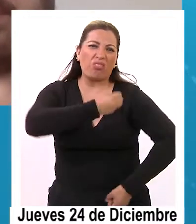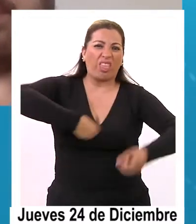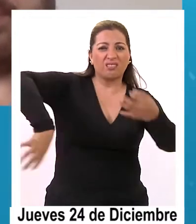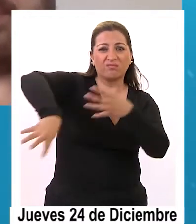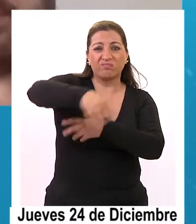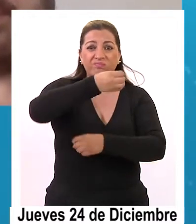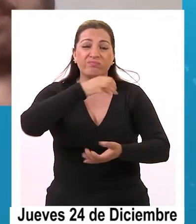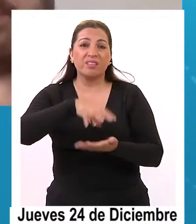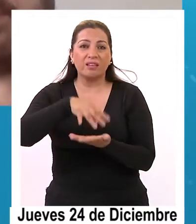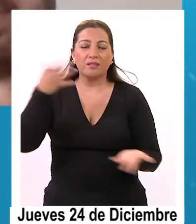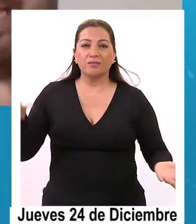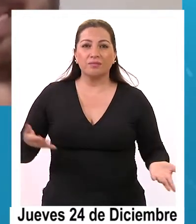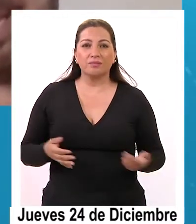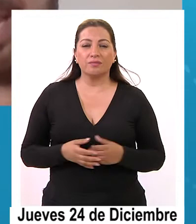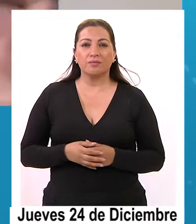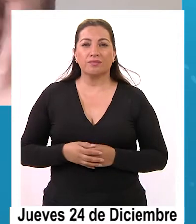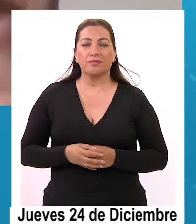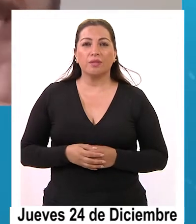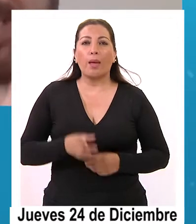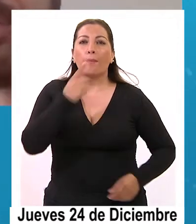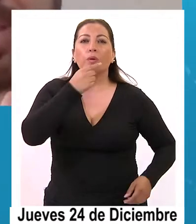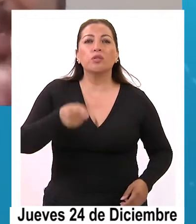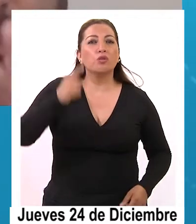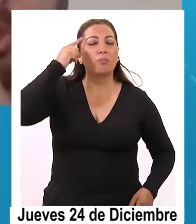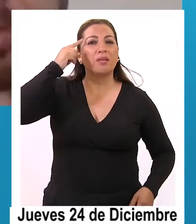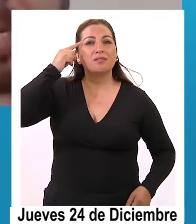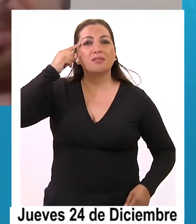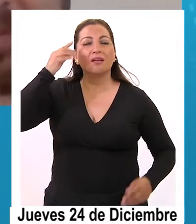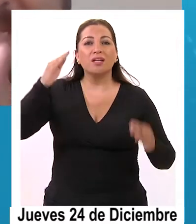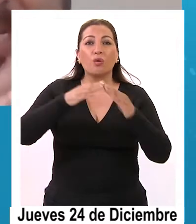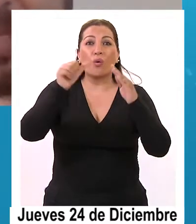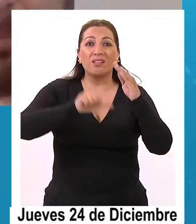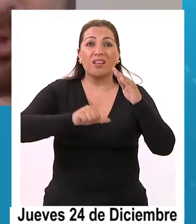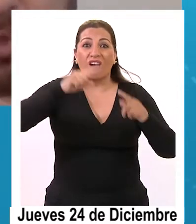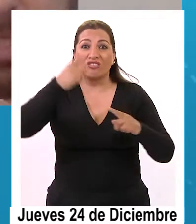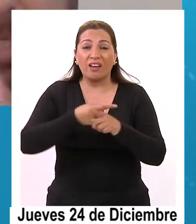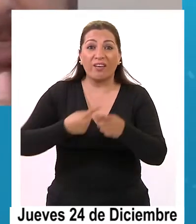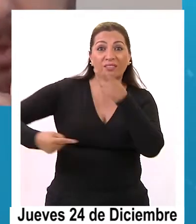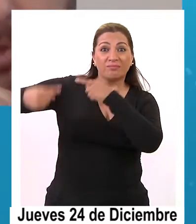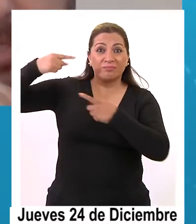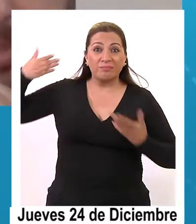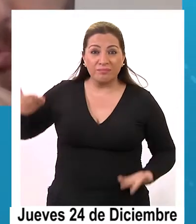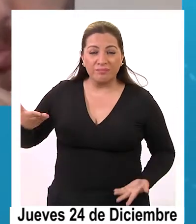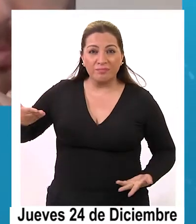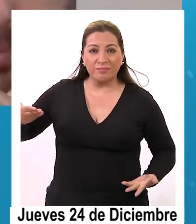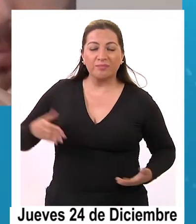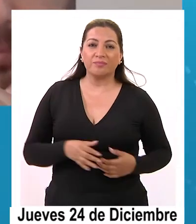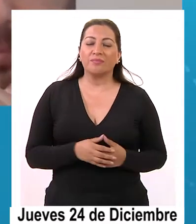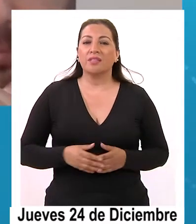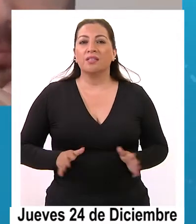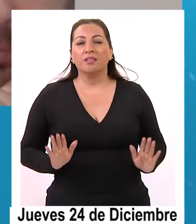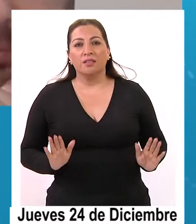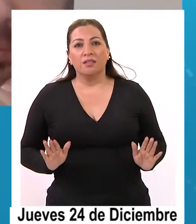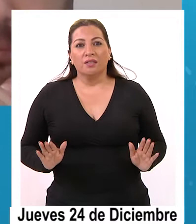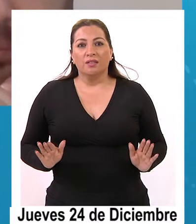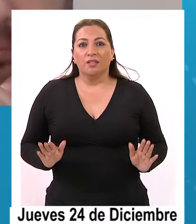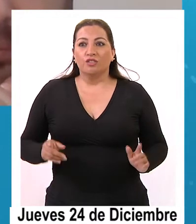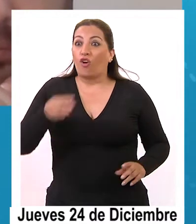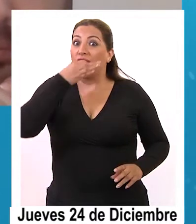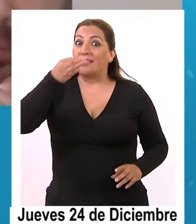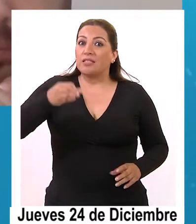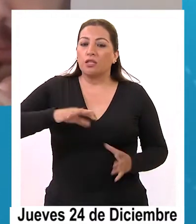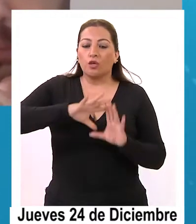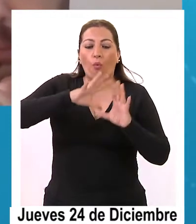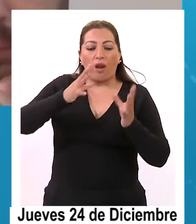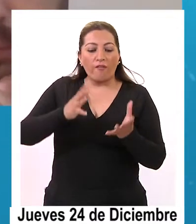caos, hay un desorden. ¿Cree que vamos a retroceder en la fase que estamos en esta región, en esta ciudad? Mire, no hay que